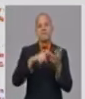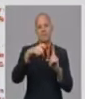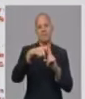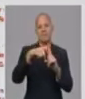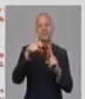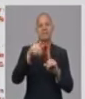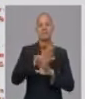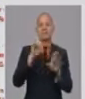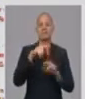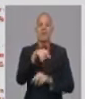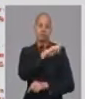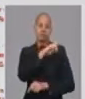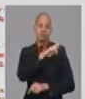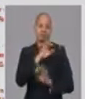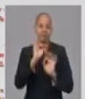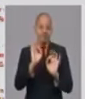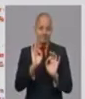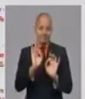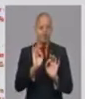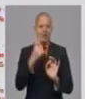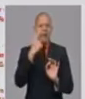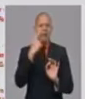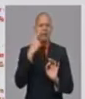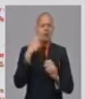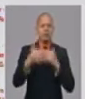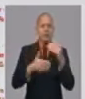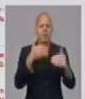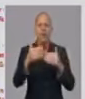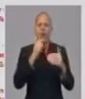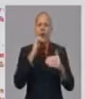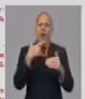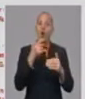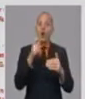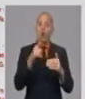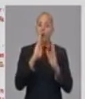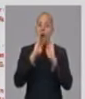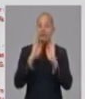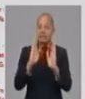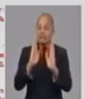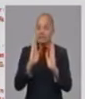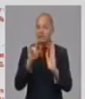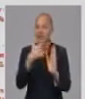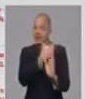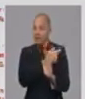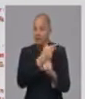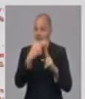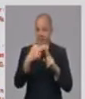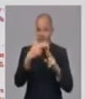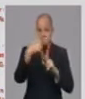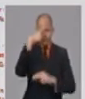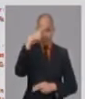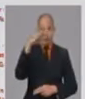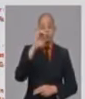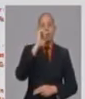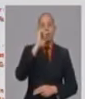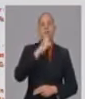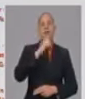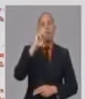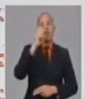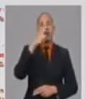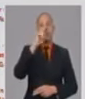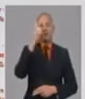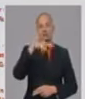principal de este empeño, de este ensayo clínico de Soberana 02, este ensayo tiene entre sus principales características que incluye